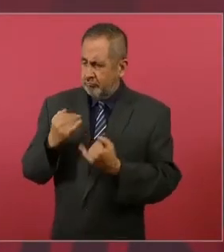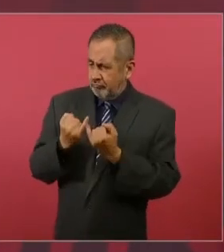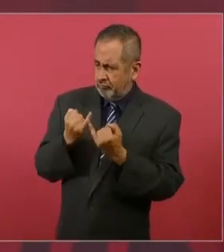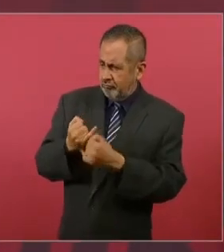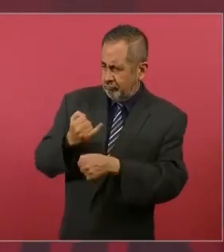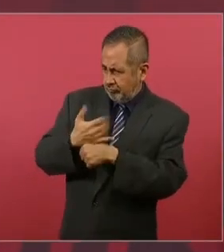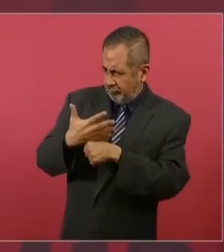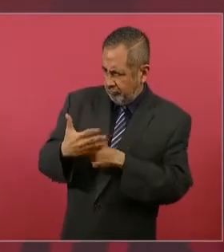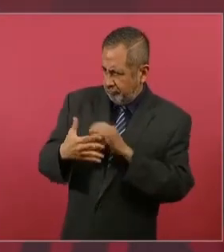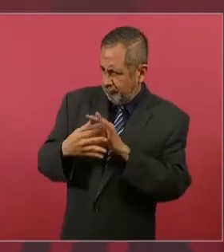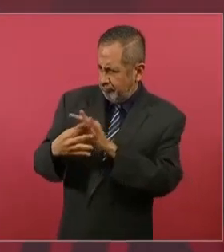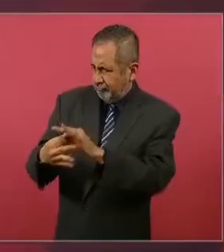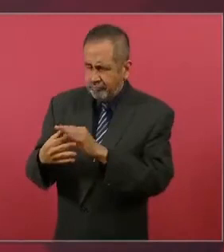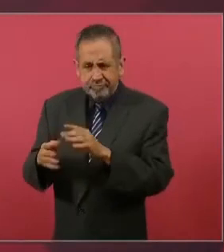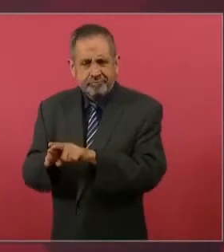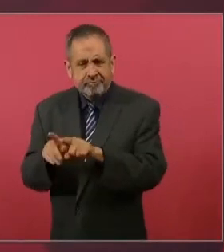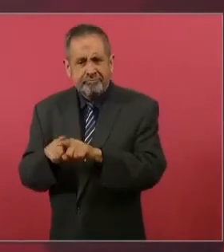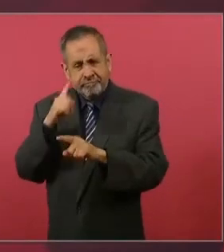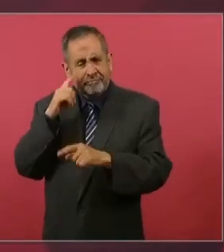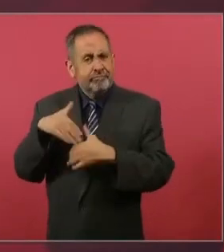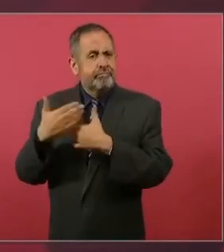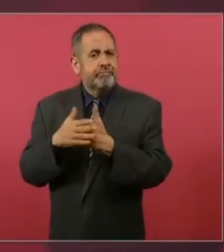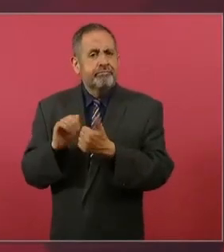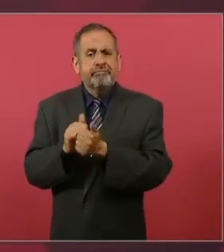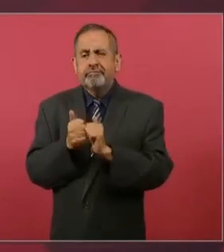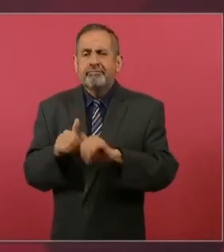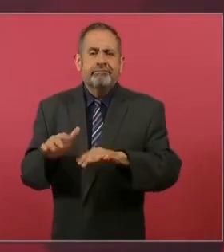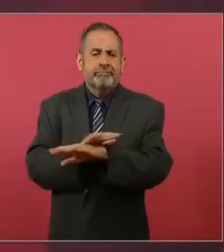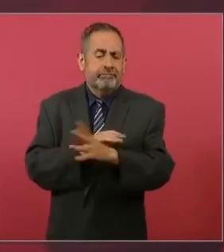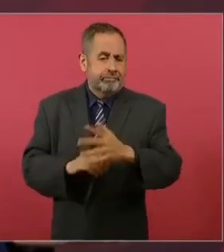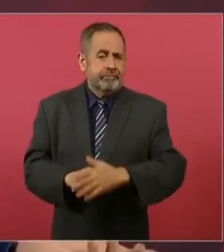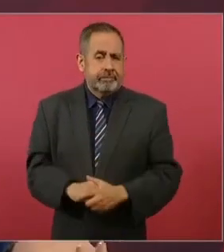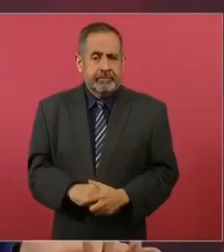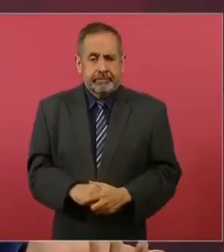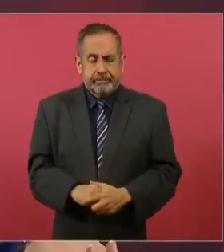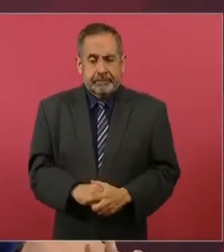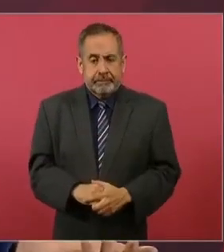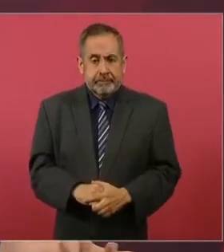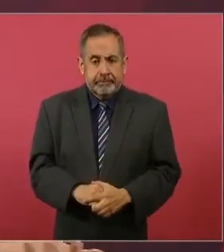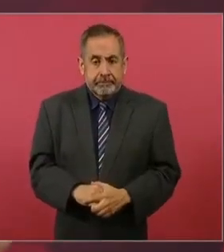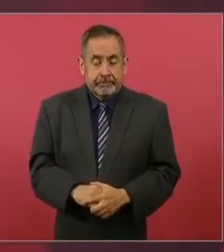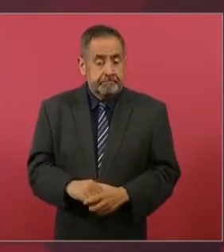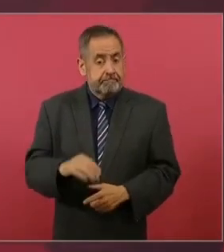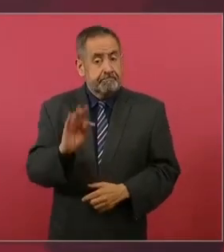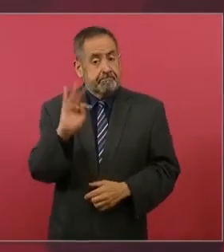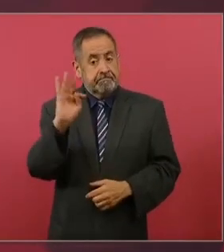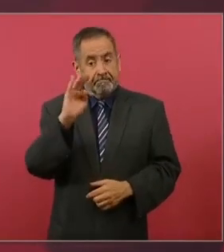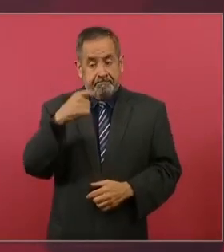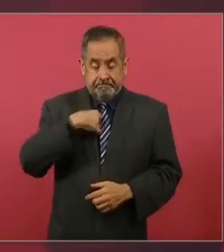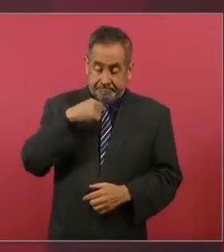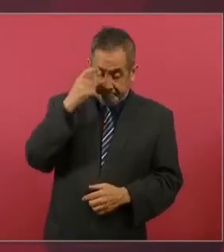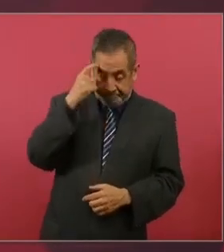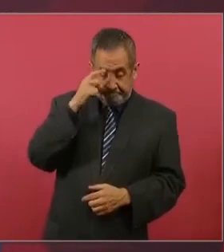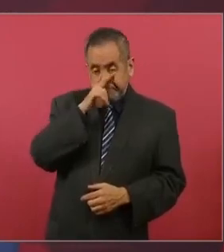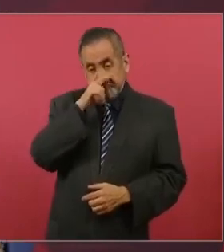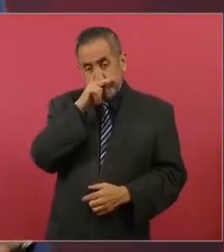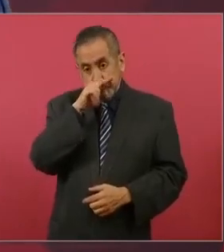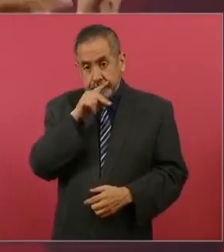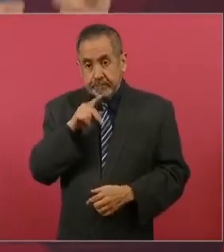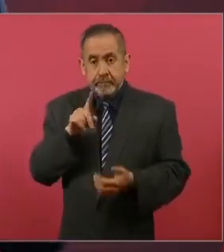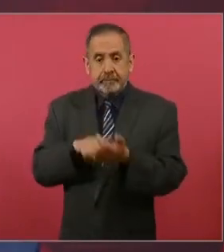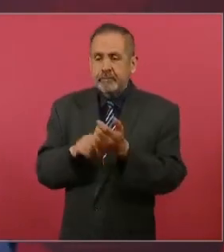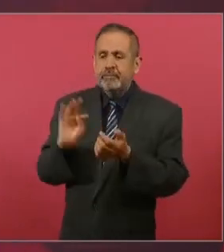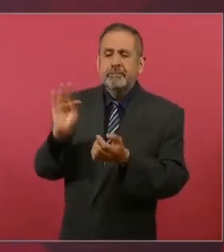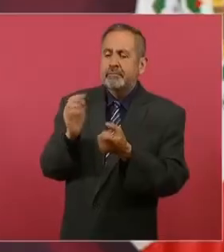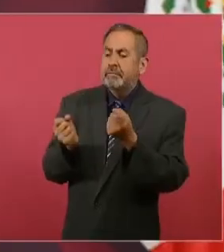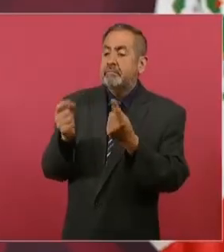cabo para la transformación. Me preocuparía que empezaran